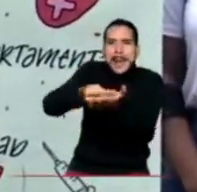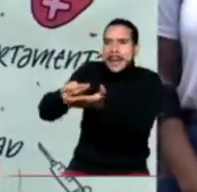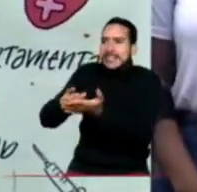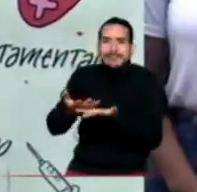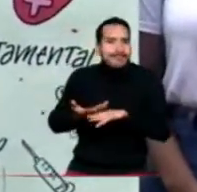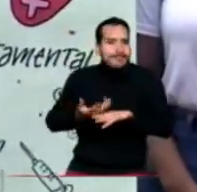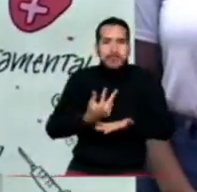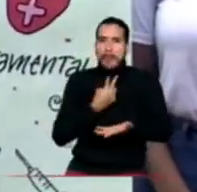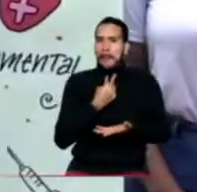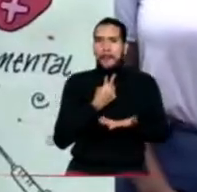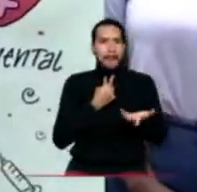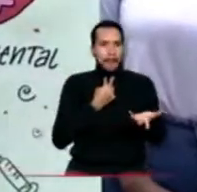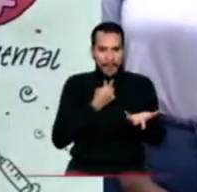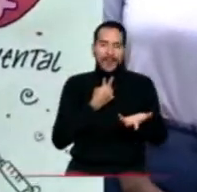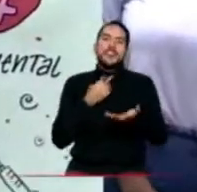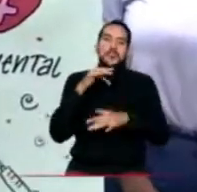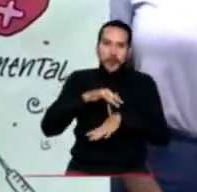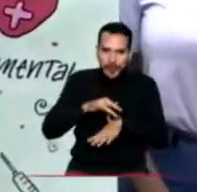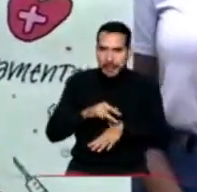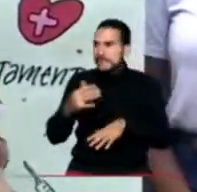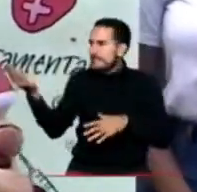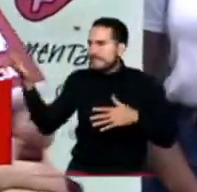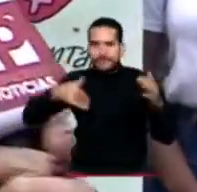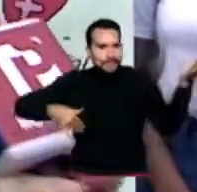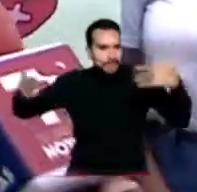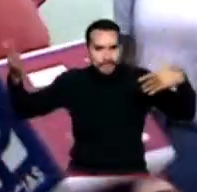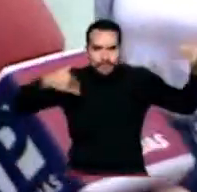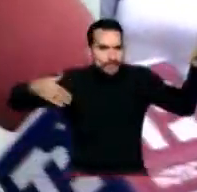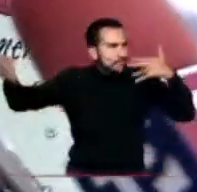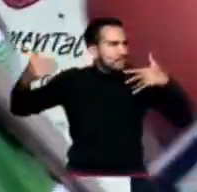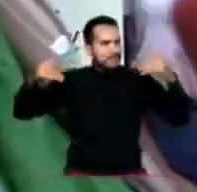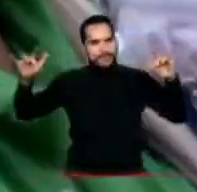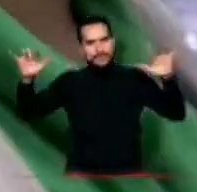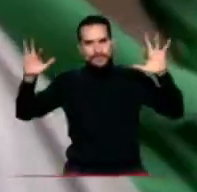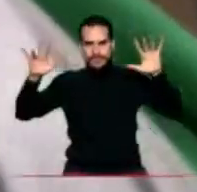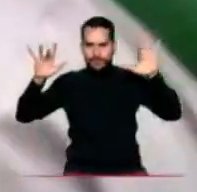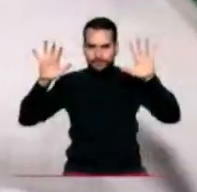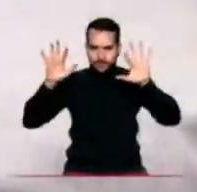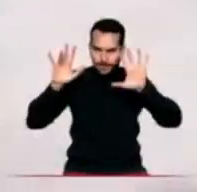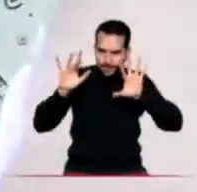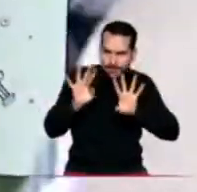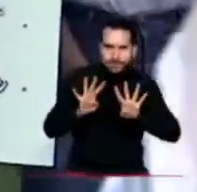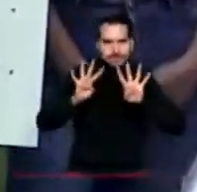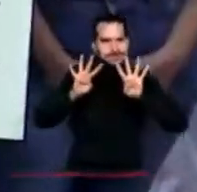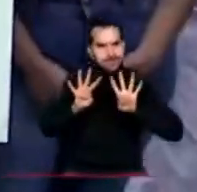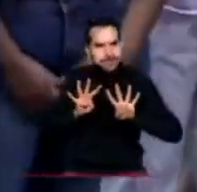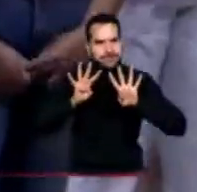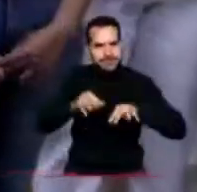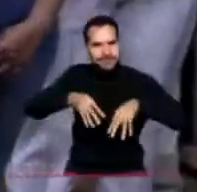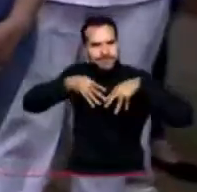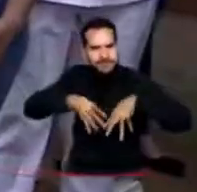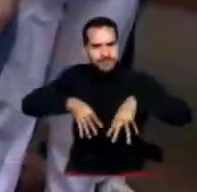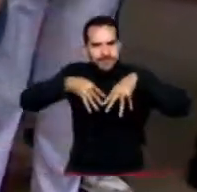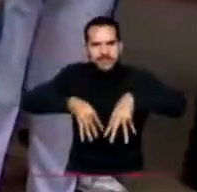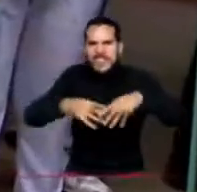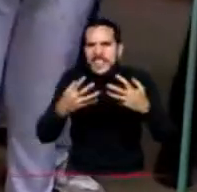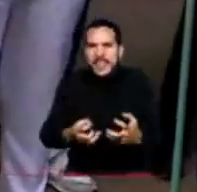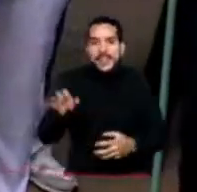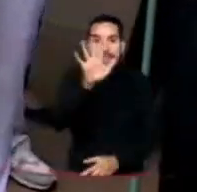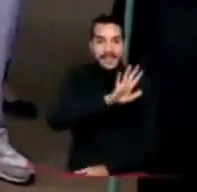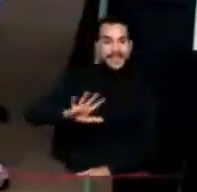convocamos a otra manifestación para que el gobierno departamental y la administración del